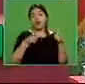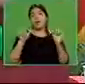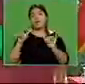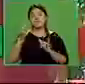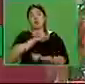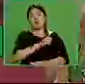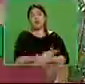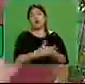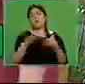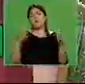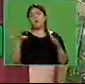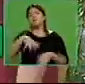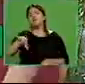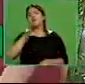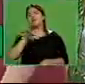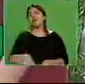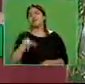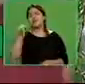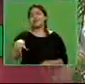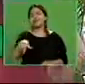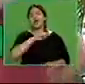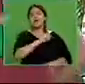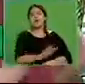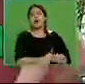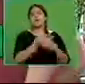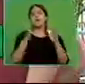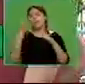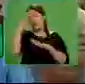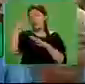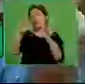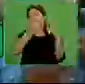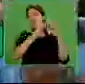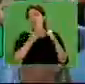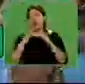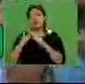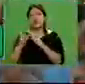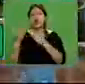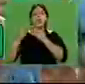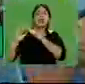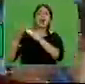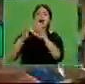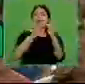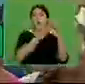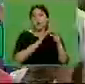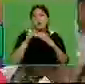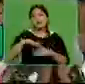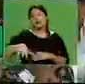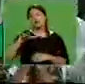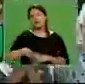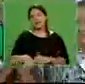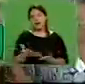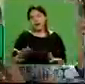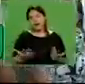popular. ¿Dónde está el poder popular aquí? Los consejos comunales, las comunas en construcción.